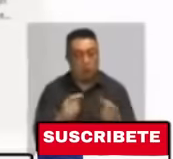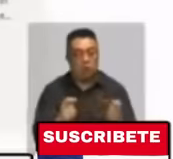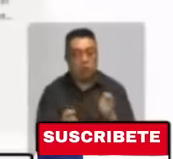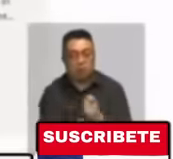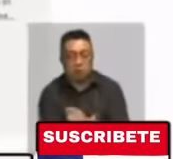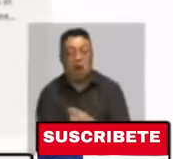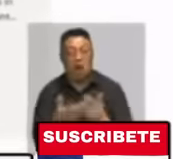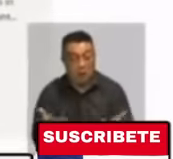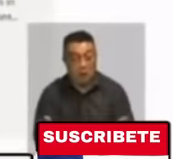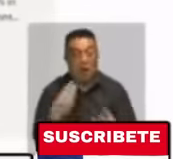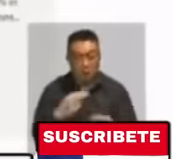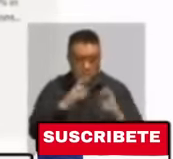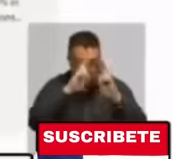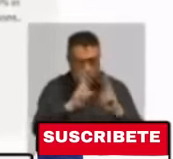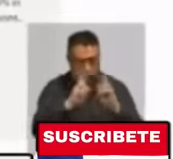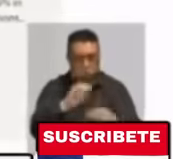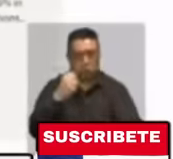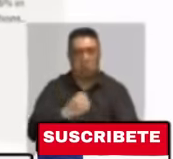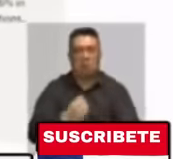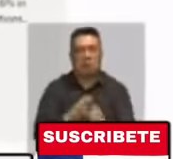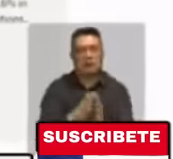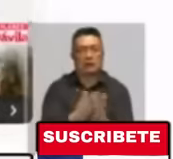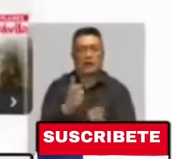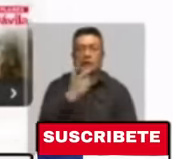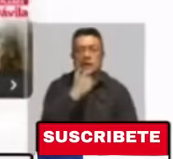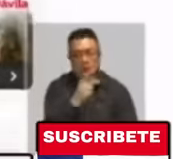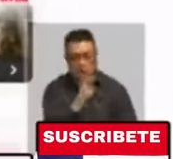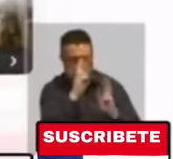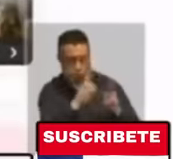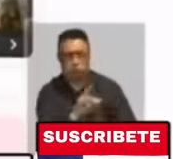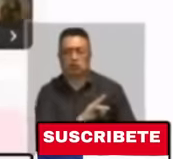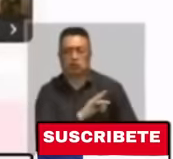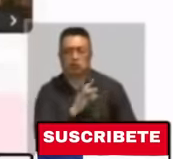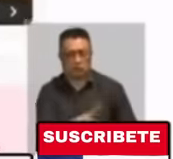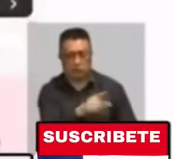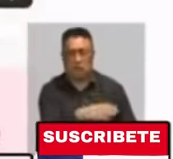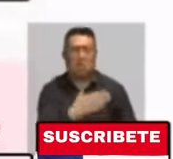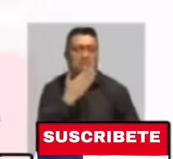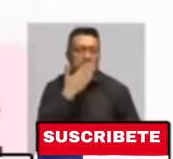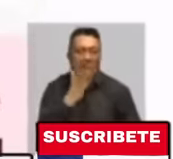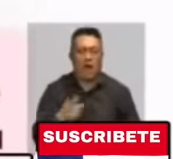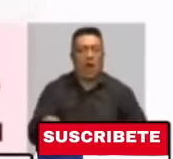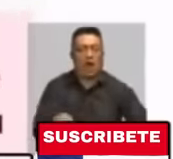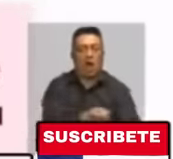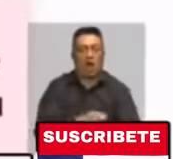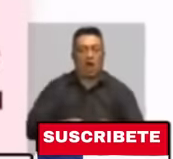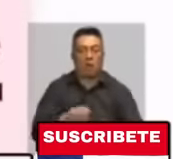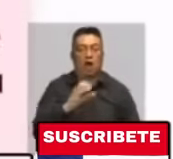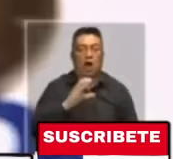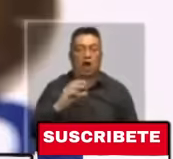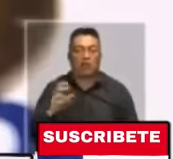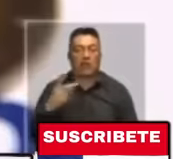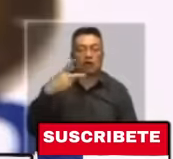tanto así que fue destacada su labor en la revista británica de economist posicionó a Chile como una de las mejores economías de la ogden